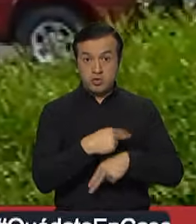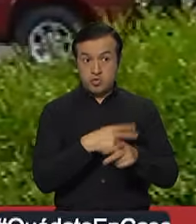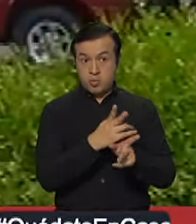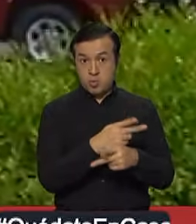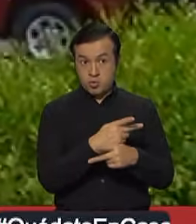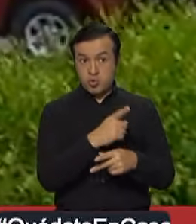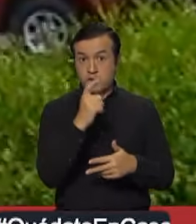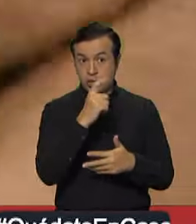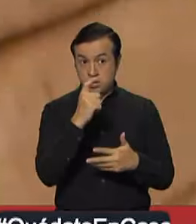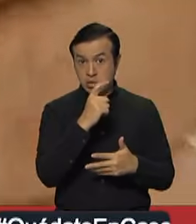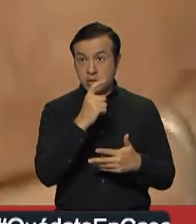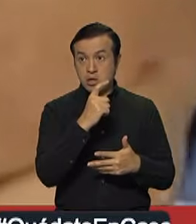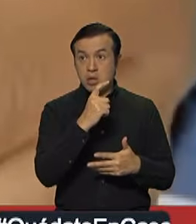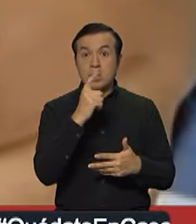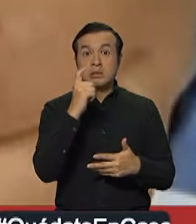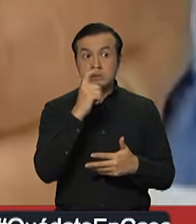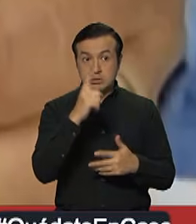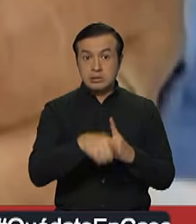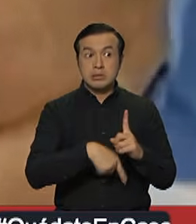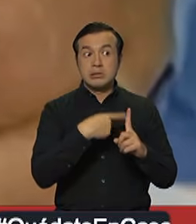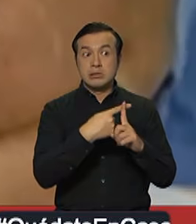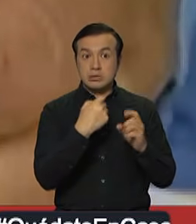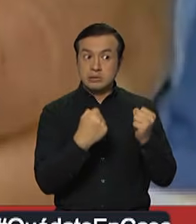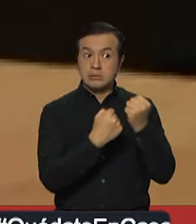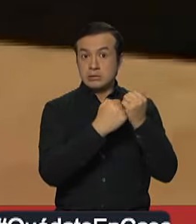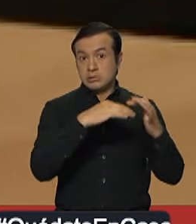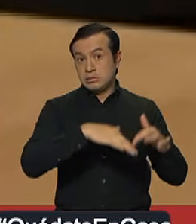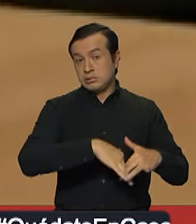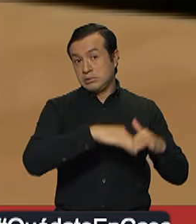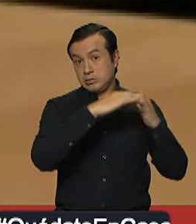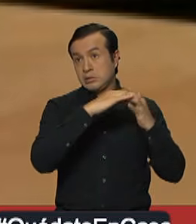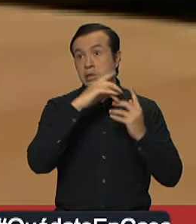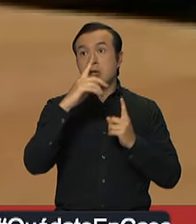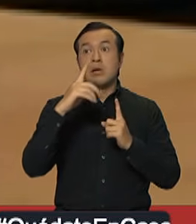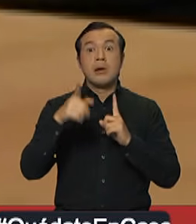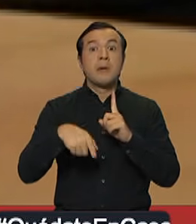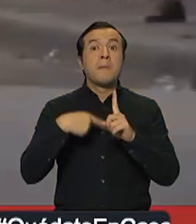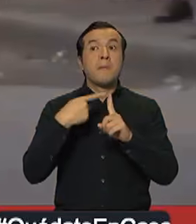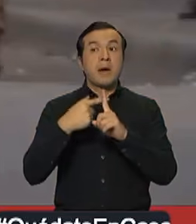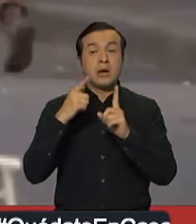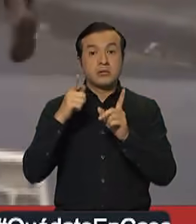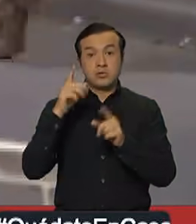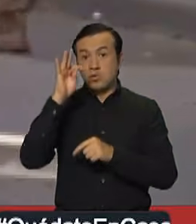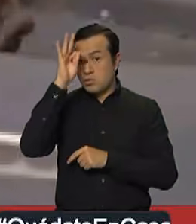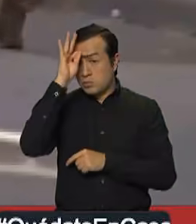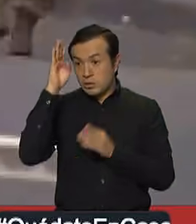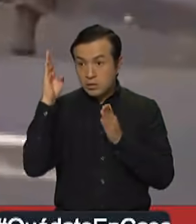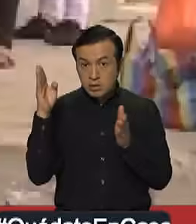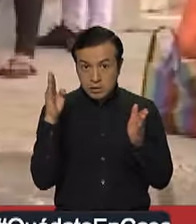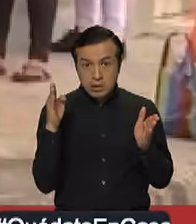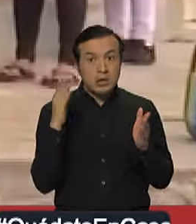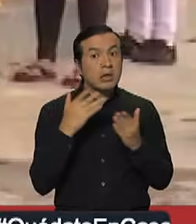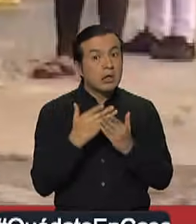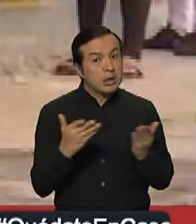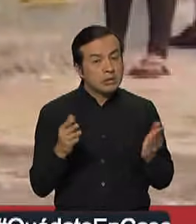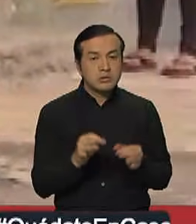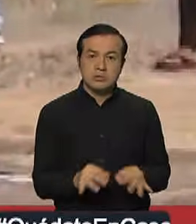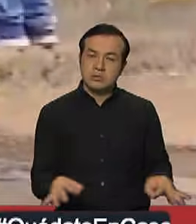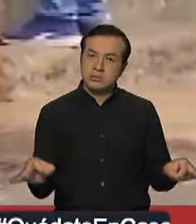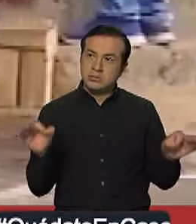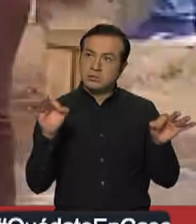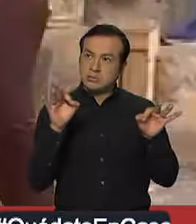productivo necesitan oxígeno para salir de la crisis. Garantizar la atención en salud a la población también es vital